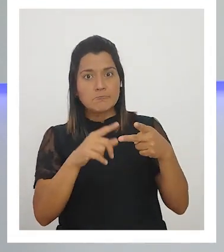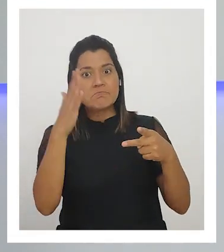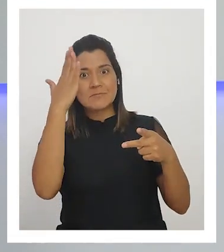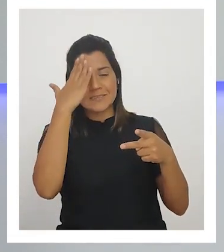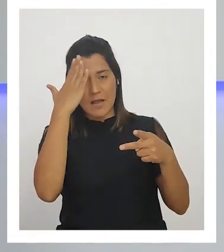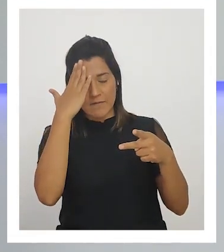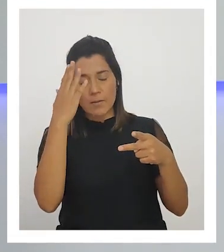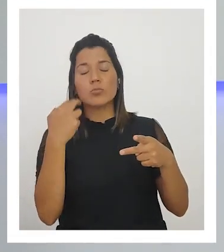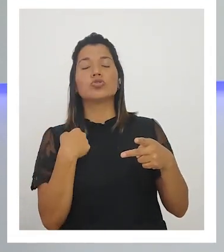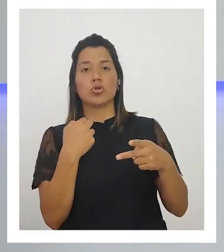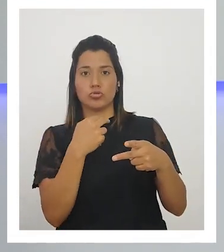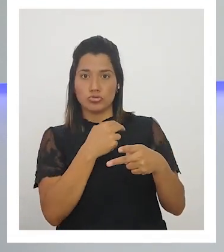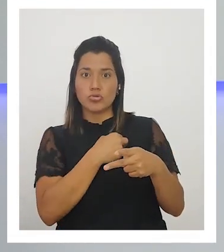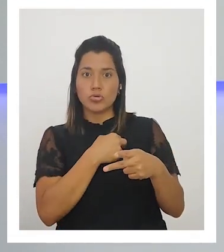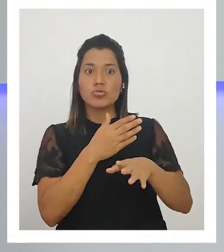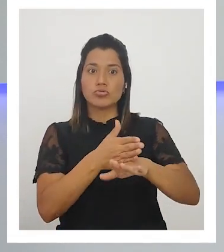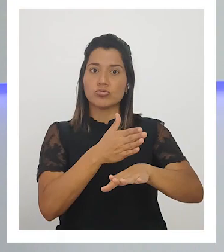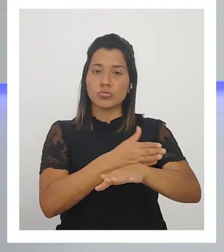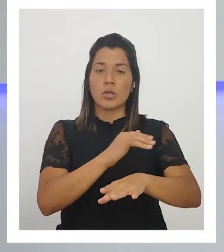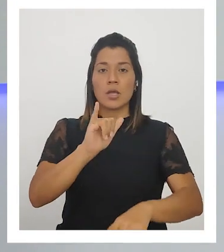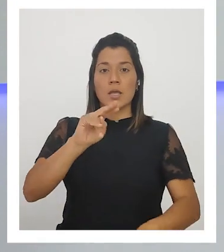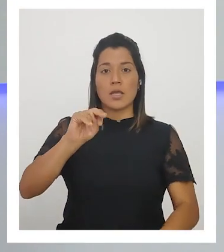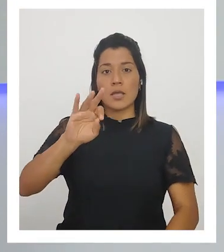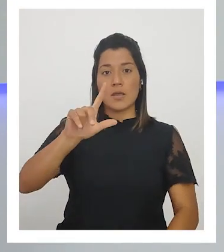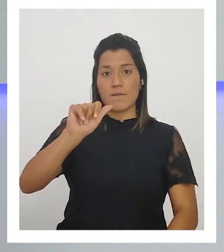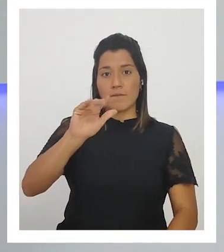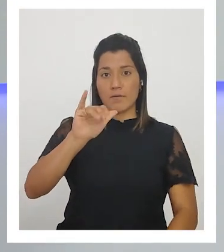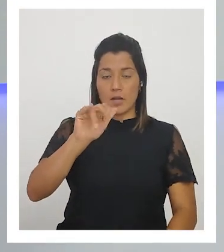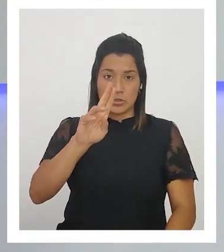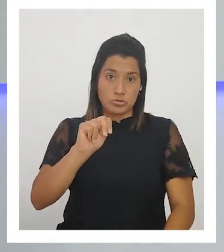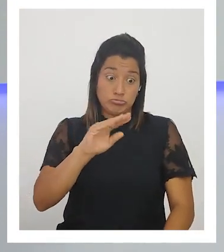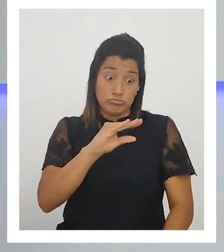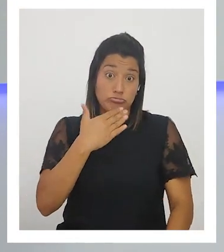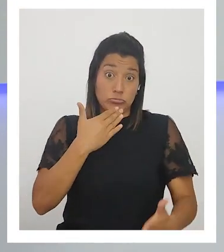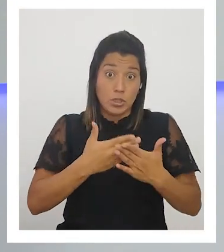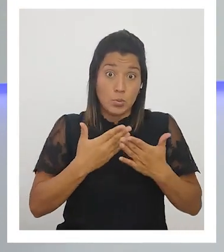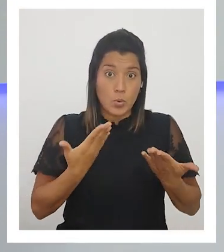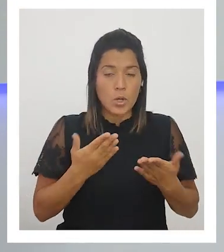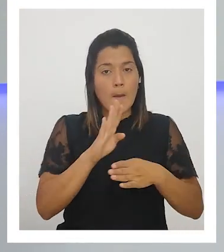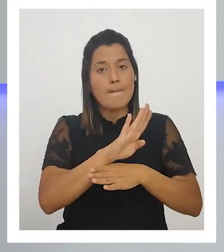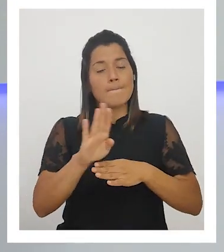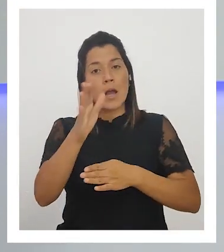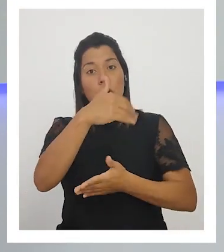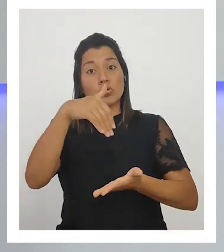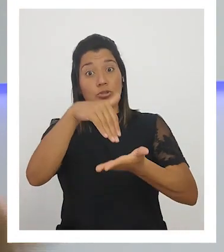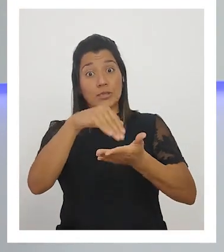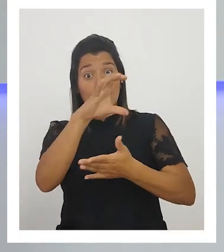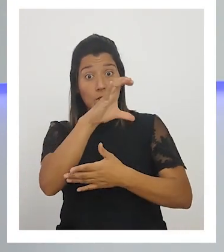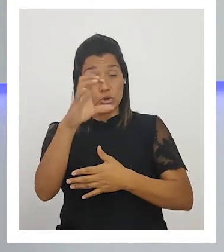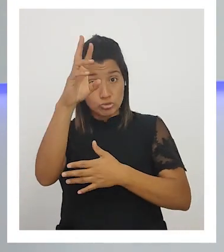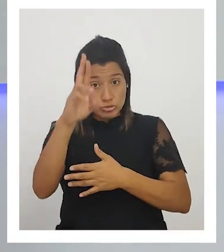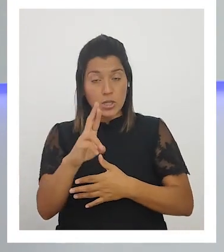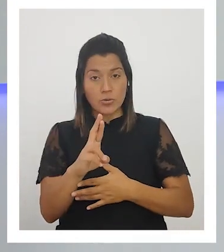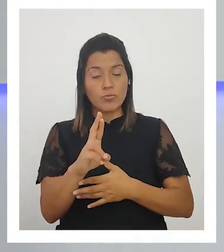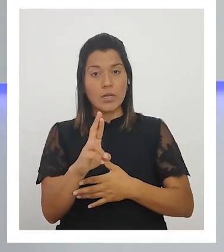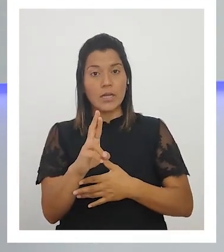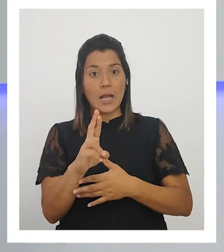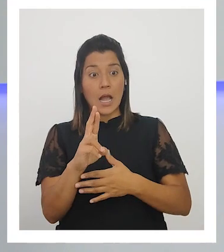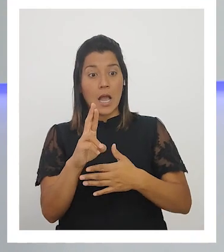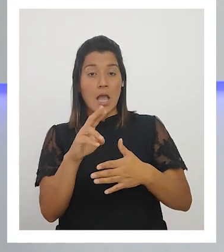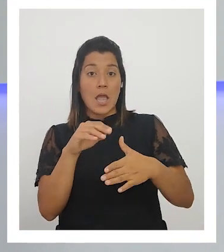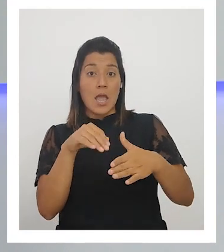la batalla a la inflación. Y bueno, y el Banco Central de Costa Rica en las instancias de decisión